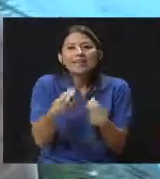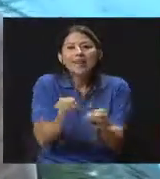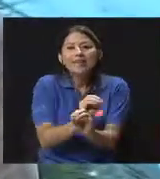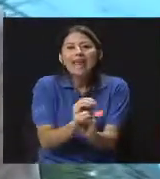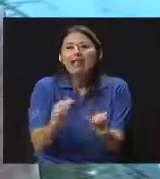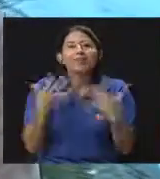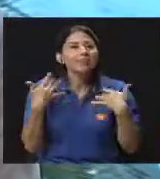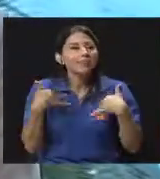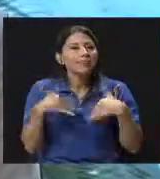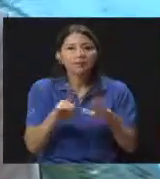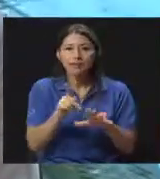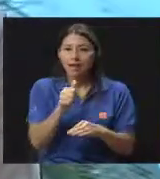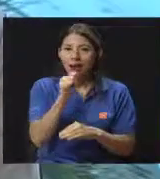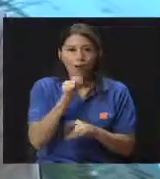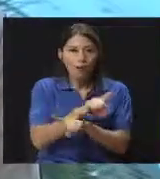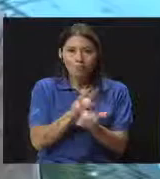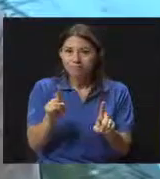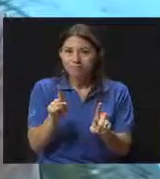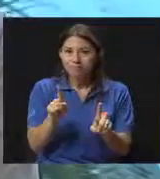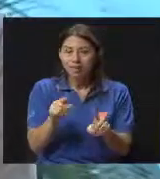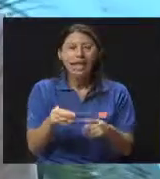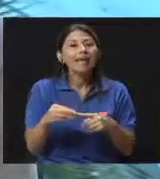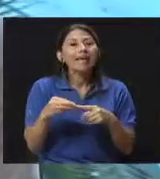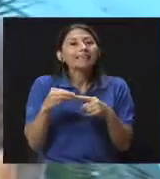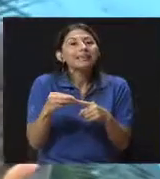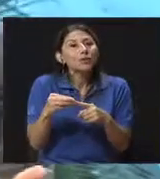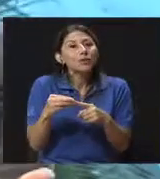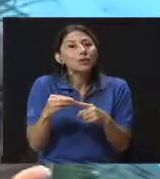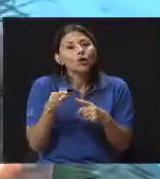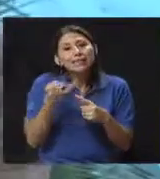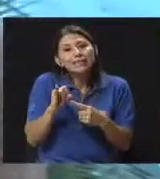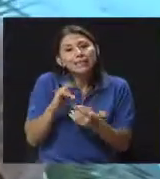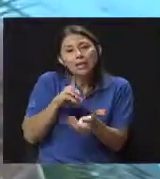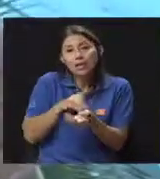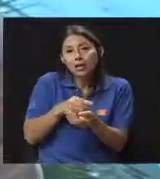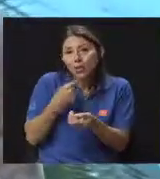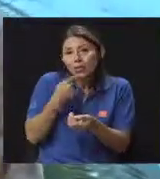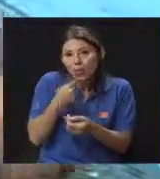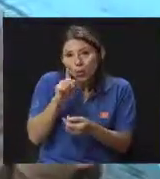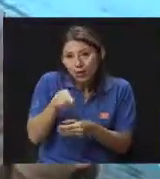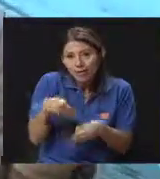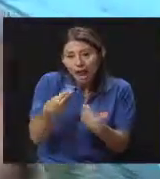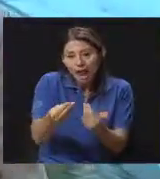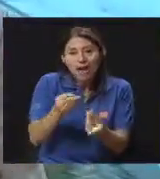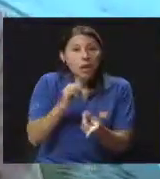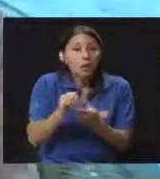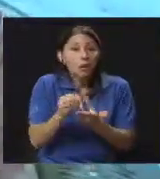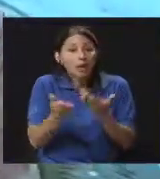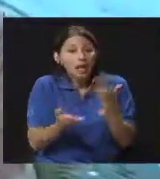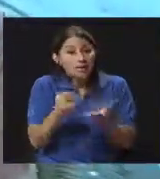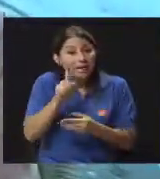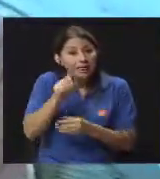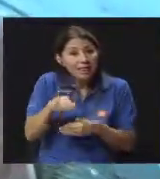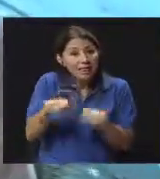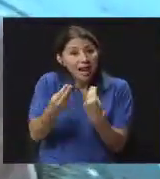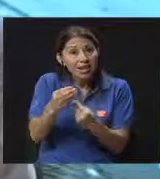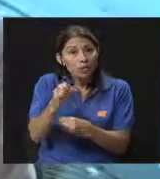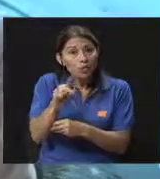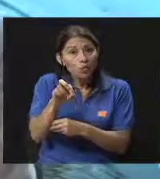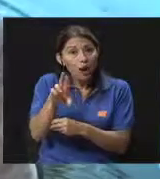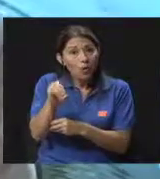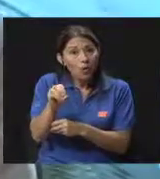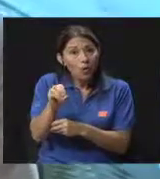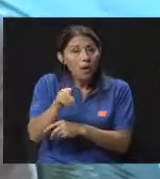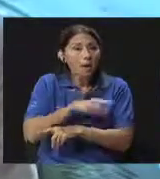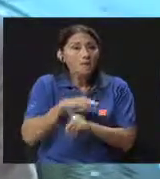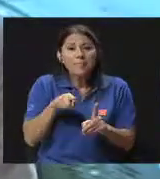médica por algún medicamento o porque el niño está deshidratado y hay que darle suero de hidratación oral. Pero de ahí el niño no